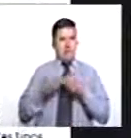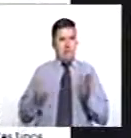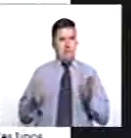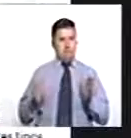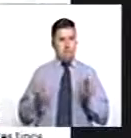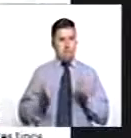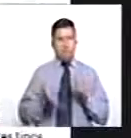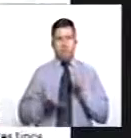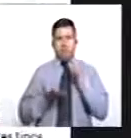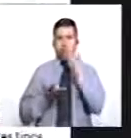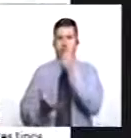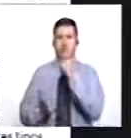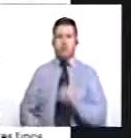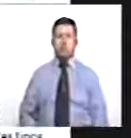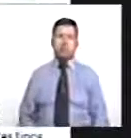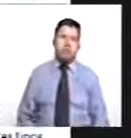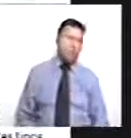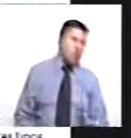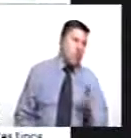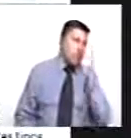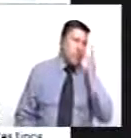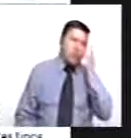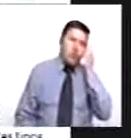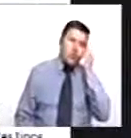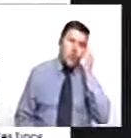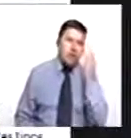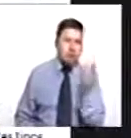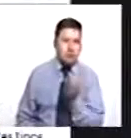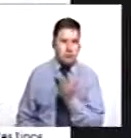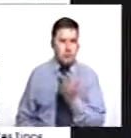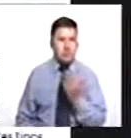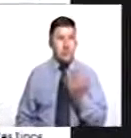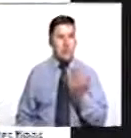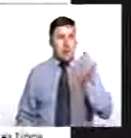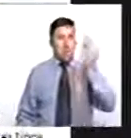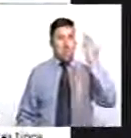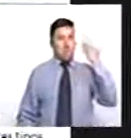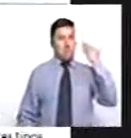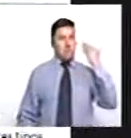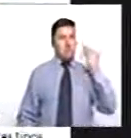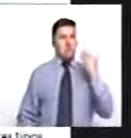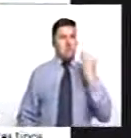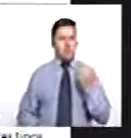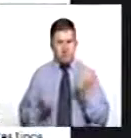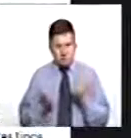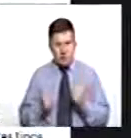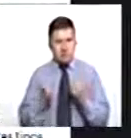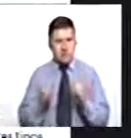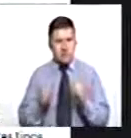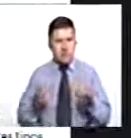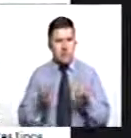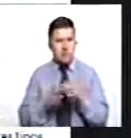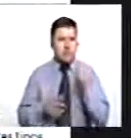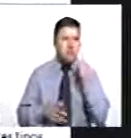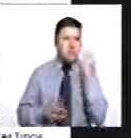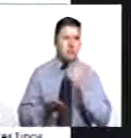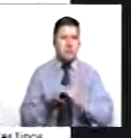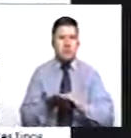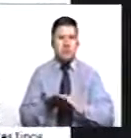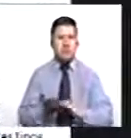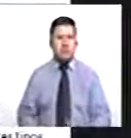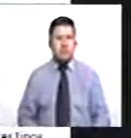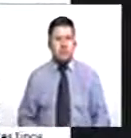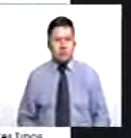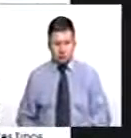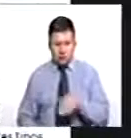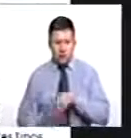un inversionista. Pues lógicamente, en el pasado, el esfuerzo por buscar alternativas